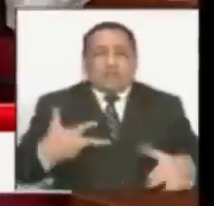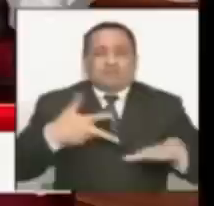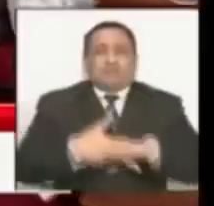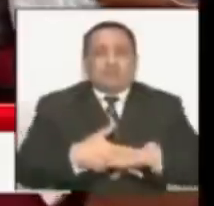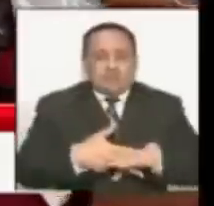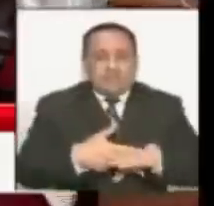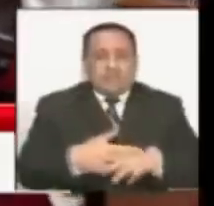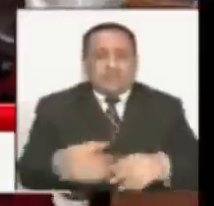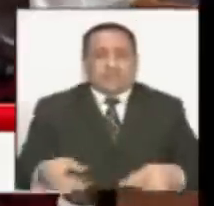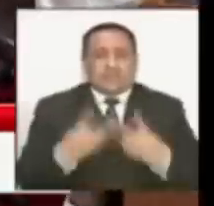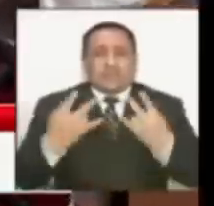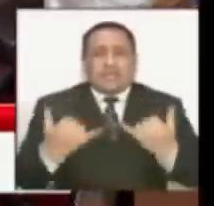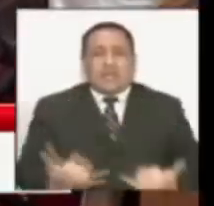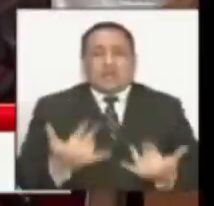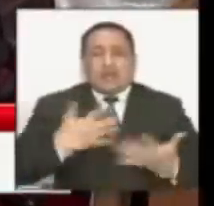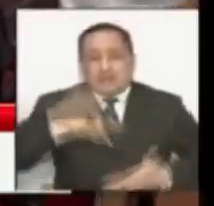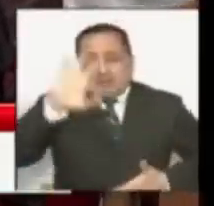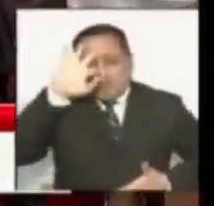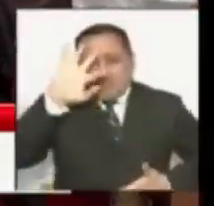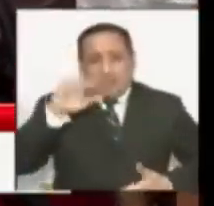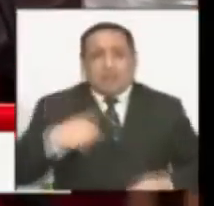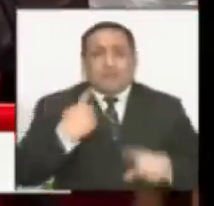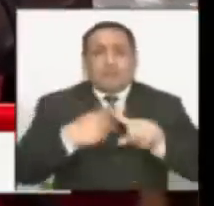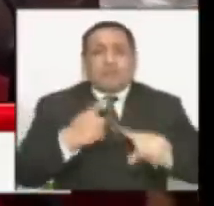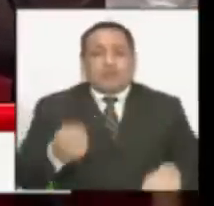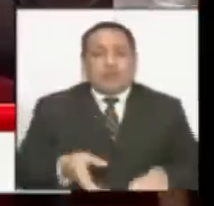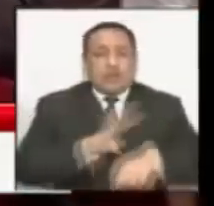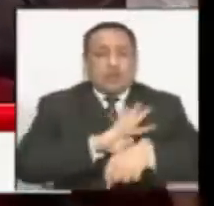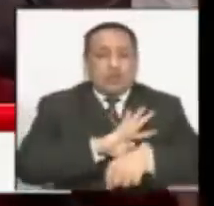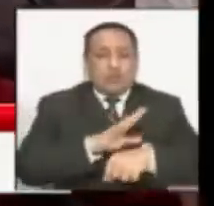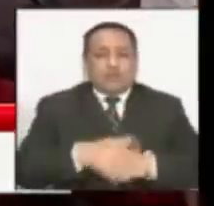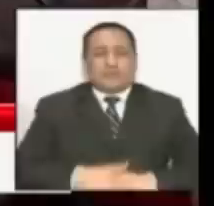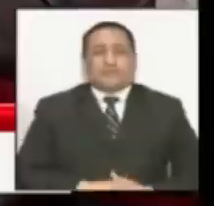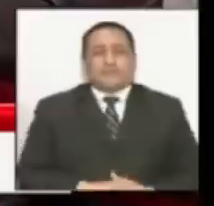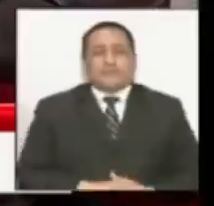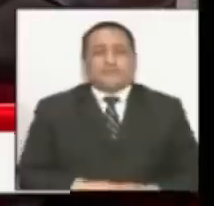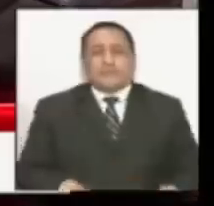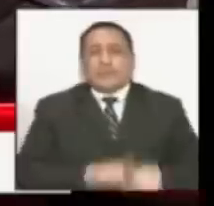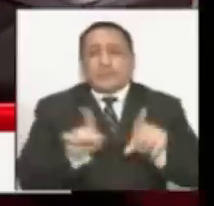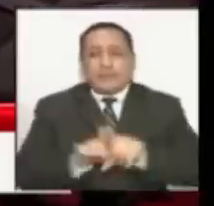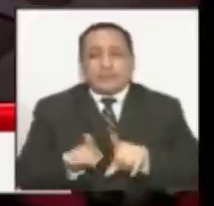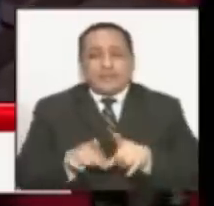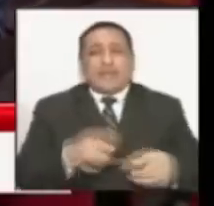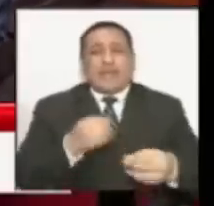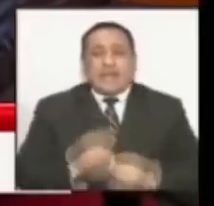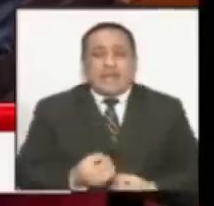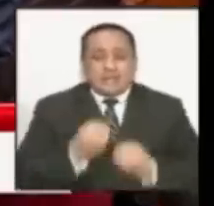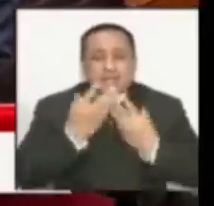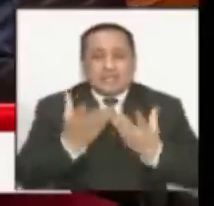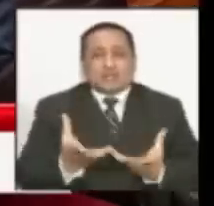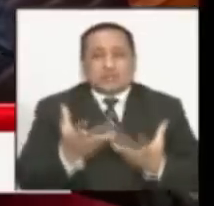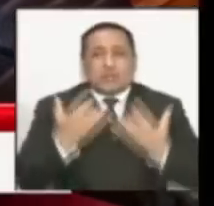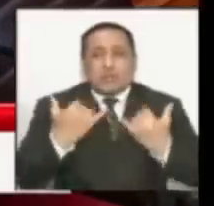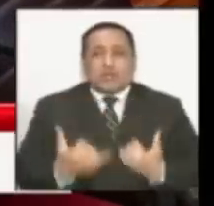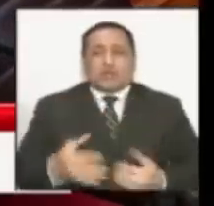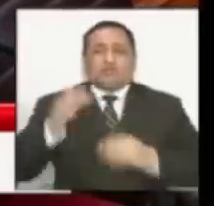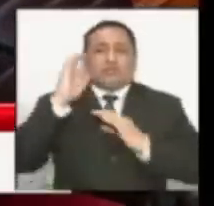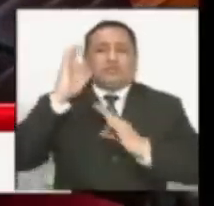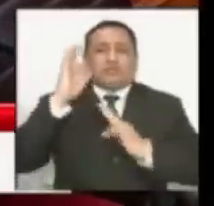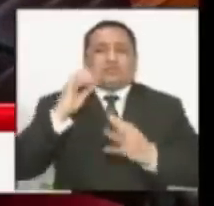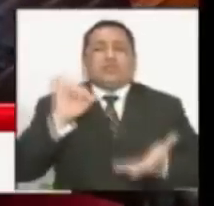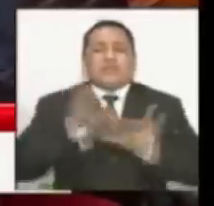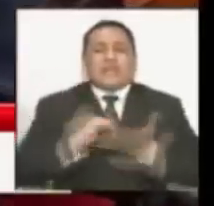En un momento también, dirigiéndose a todos sus colegas congresistas, dijo que las puertas de Palacio de Gobierno están abiertas para